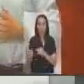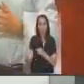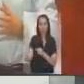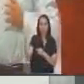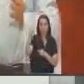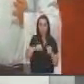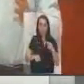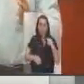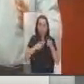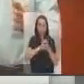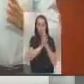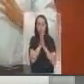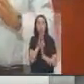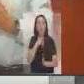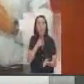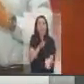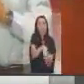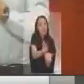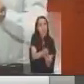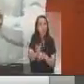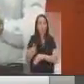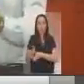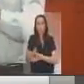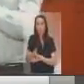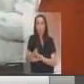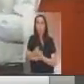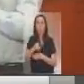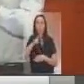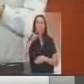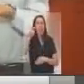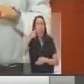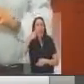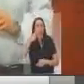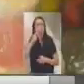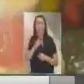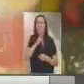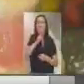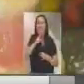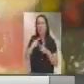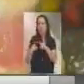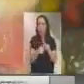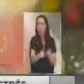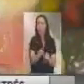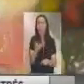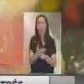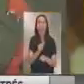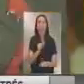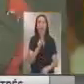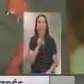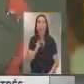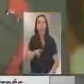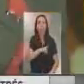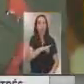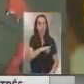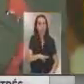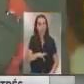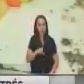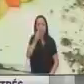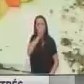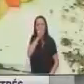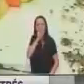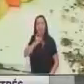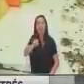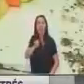venga coma todo, si quiere comer marisco, pescado, carne fina, carne exótica, tenemos de todo. Tenemos atún chileno, tenemos jabalí del